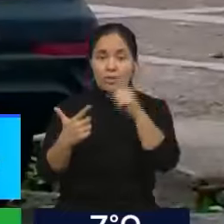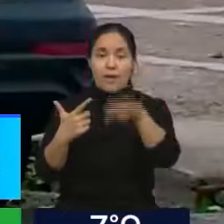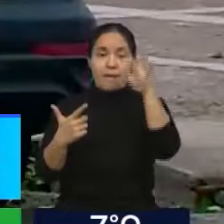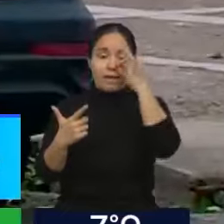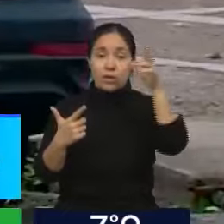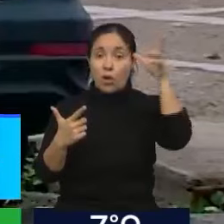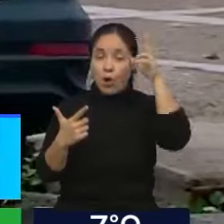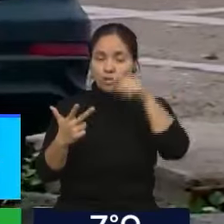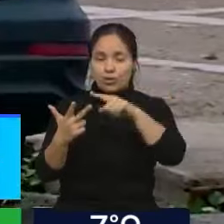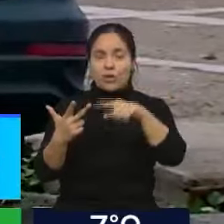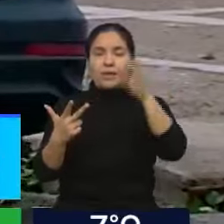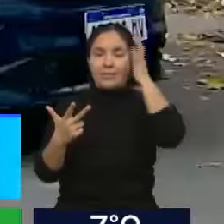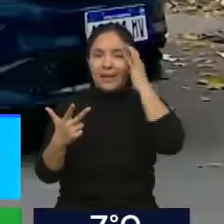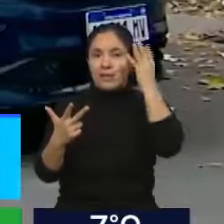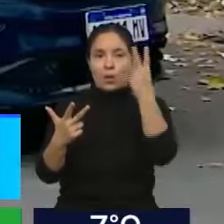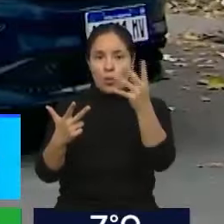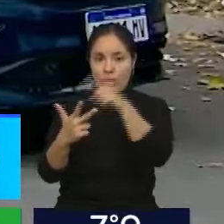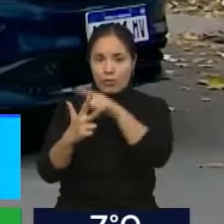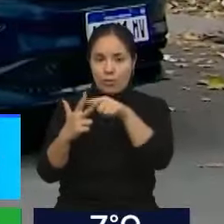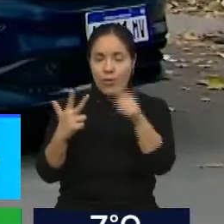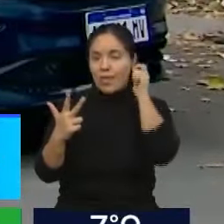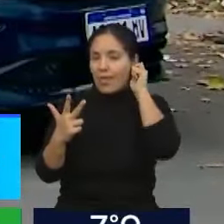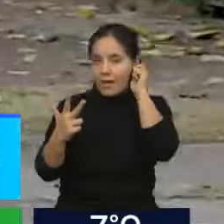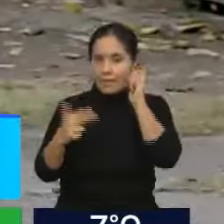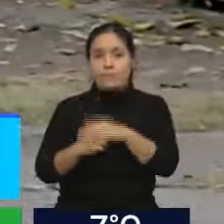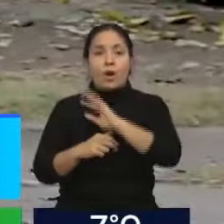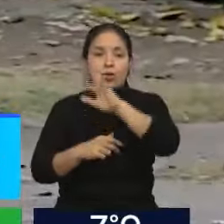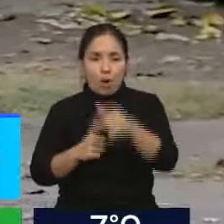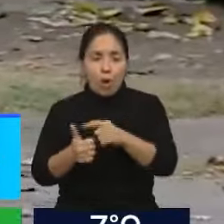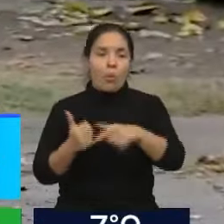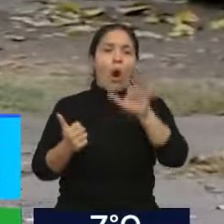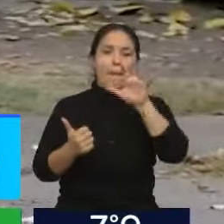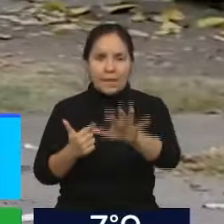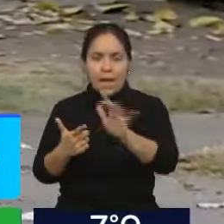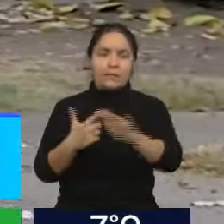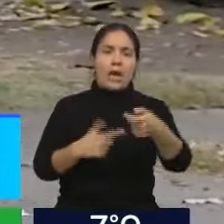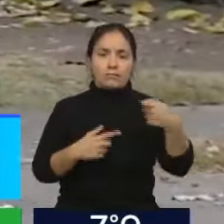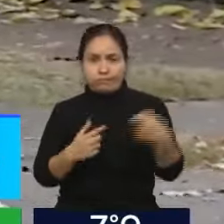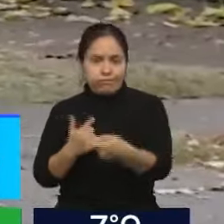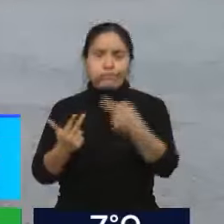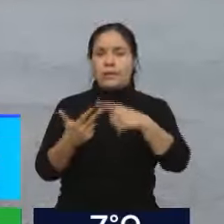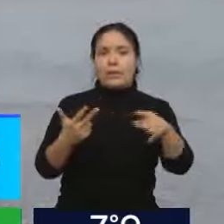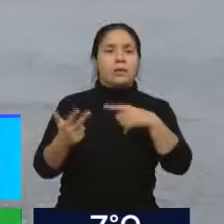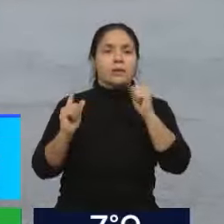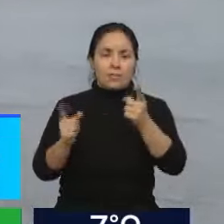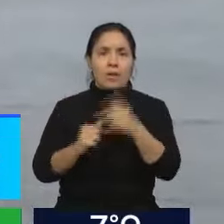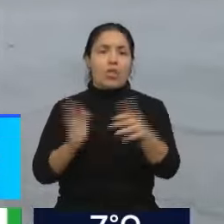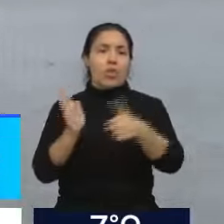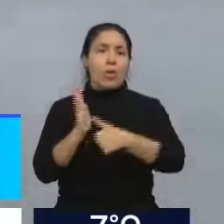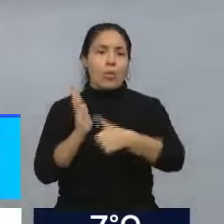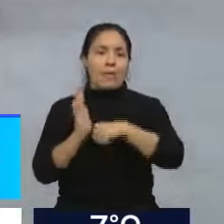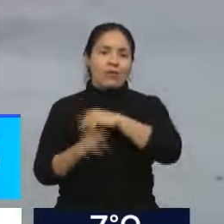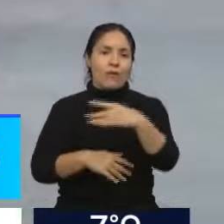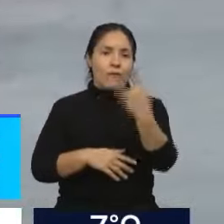y otro de 34 años. Por robos, por amenazas, por extorsión, por falsificación de